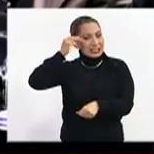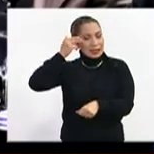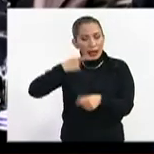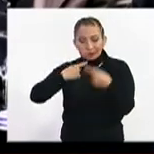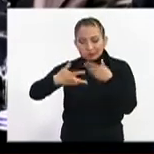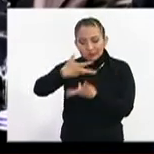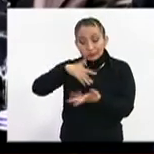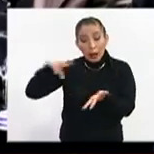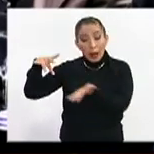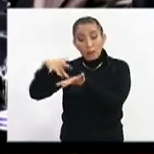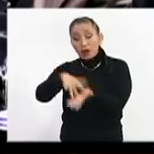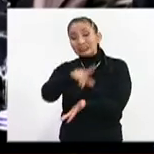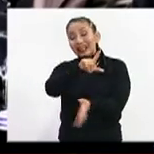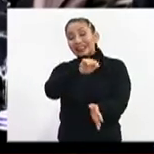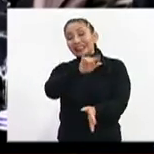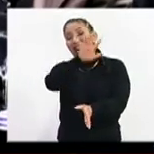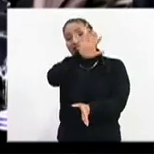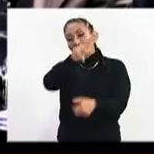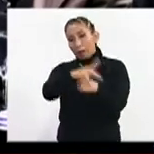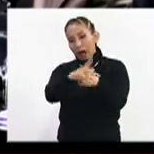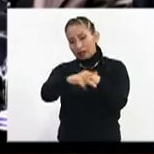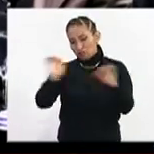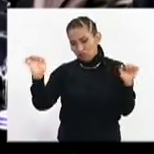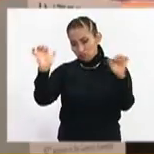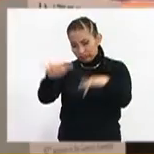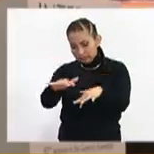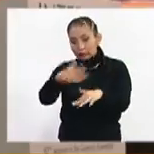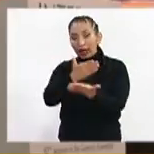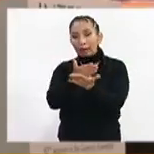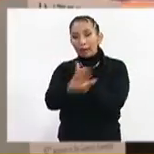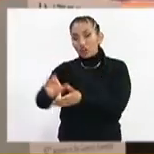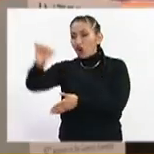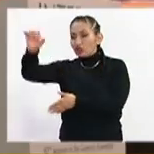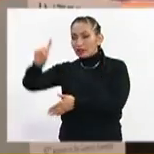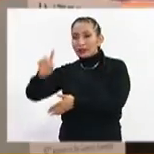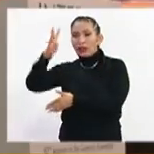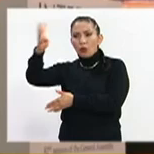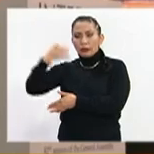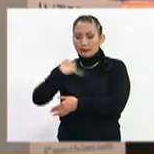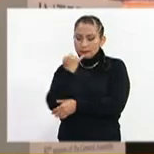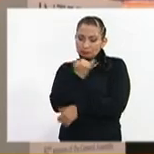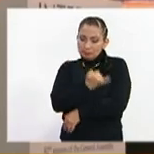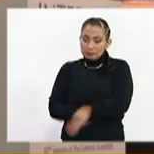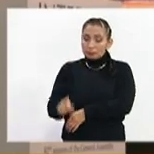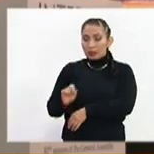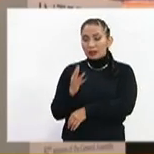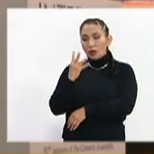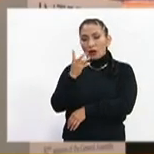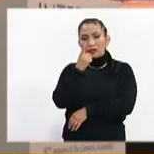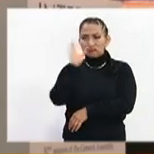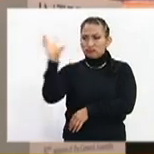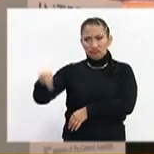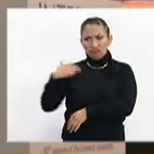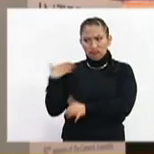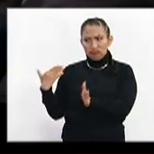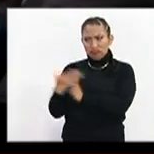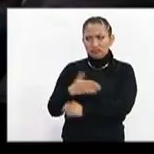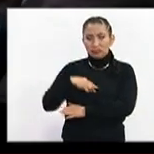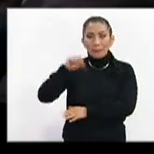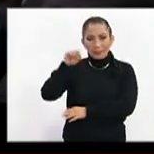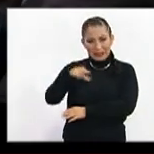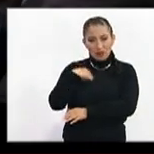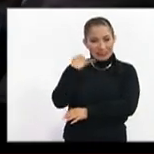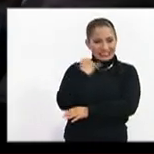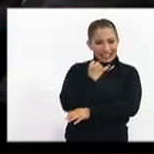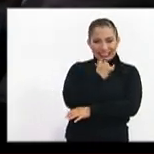contó con el apoyo de 75 países. Por su parte, otros 34 se abstuvieron y otros 24 votaron en contra, entre ellos, por